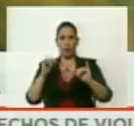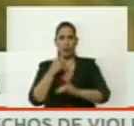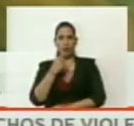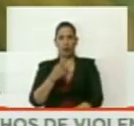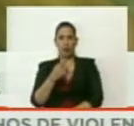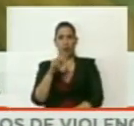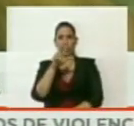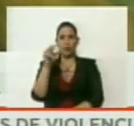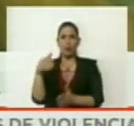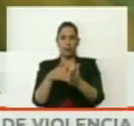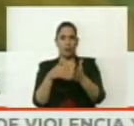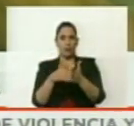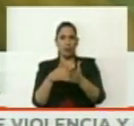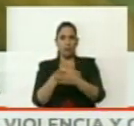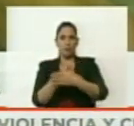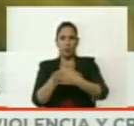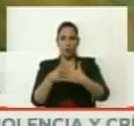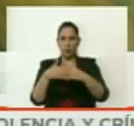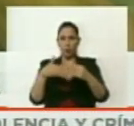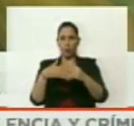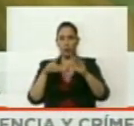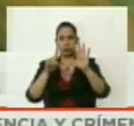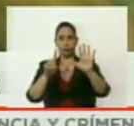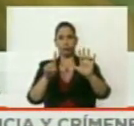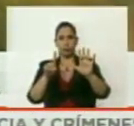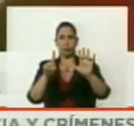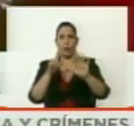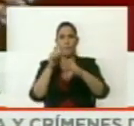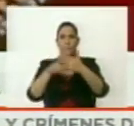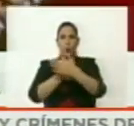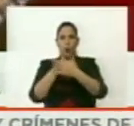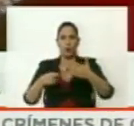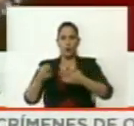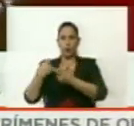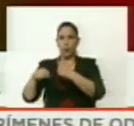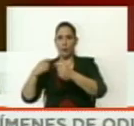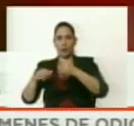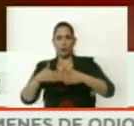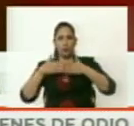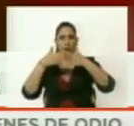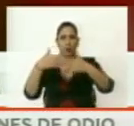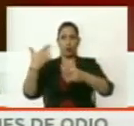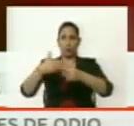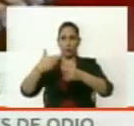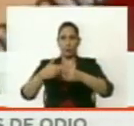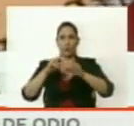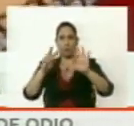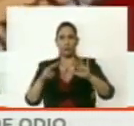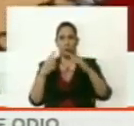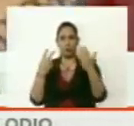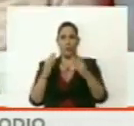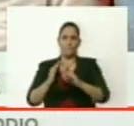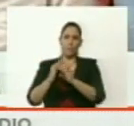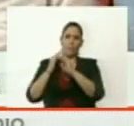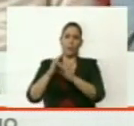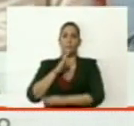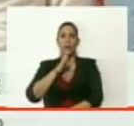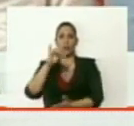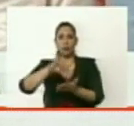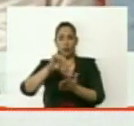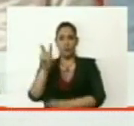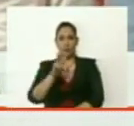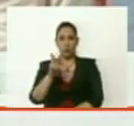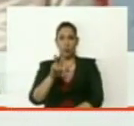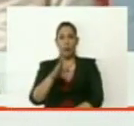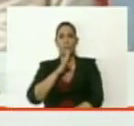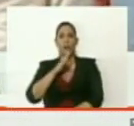30.000 millones de dólares. 6. Prohíbe el comercio marítimo del petróleo venezolano. 7. Impide al Banco Central de Venezuela y a la